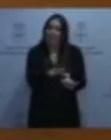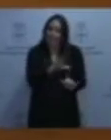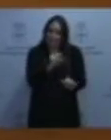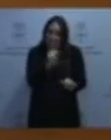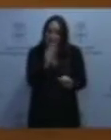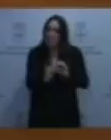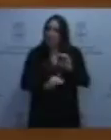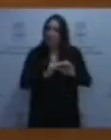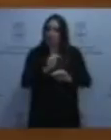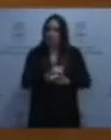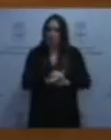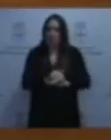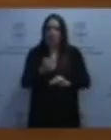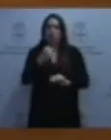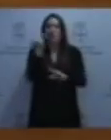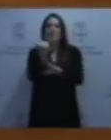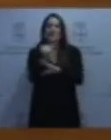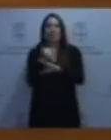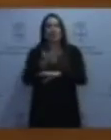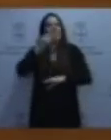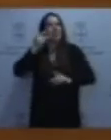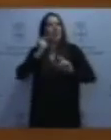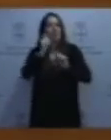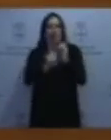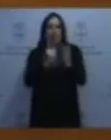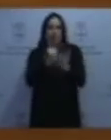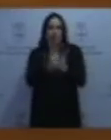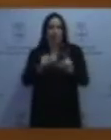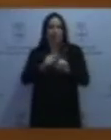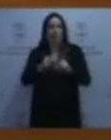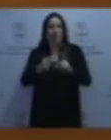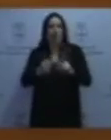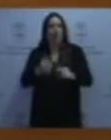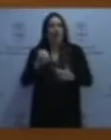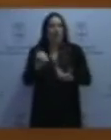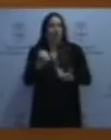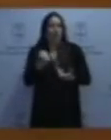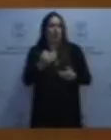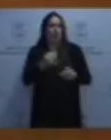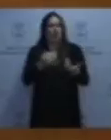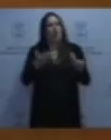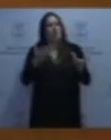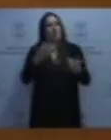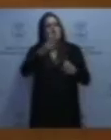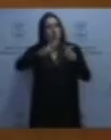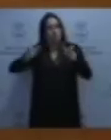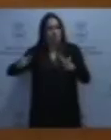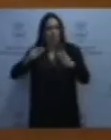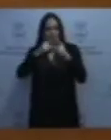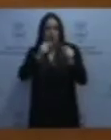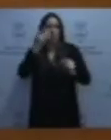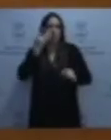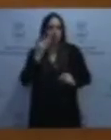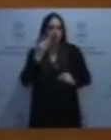cumplir. Vamos a dignificar la institución. Vamos a hacer valer la autoridad que emana del pueblo asturiano. Estamos aquí para